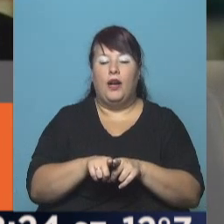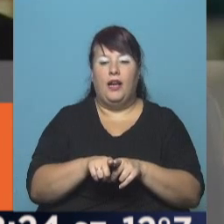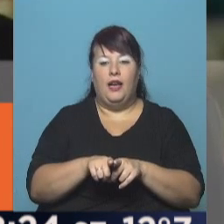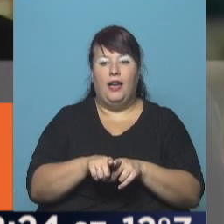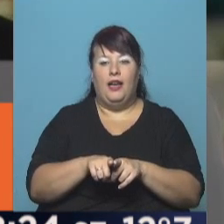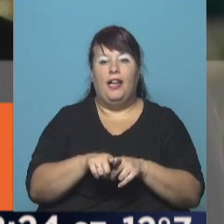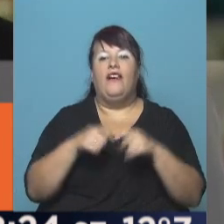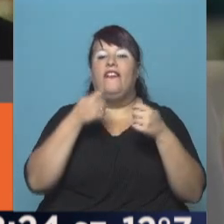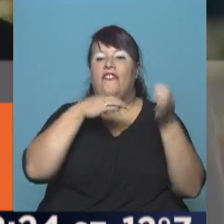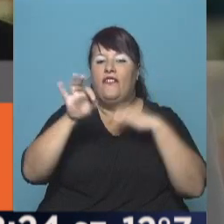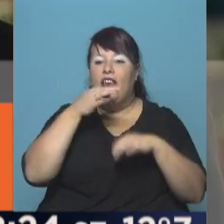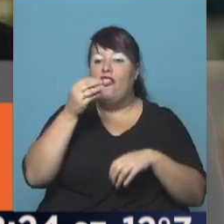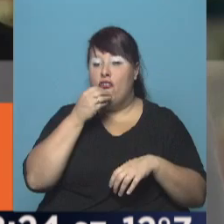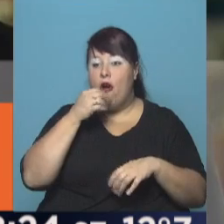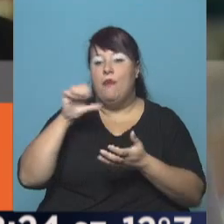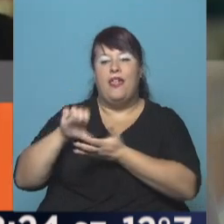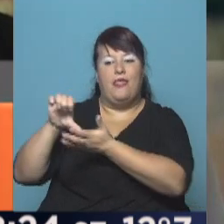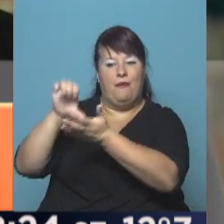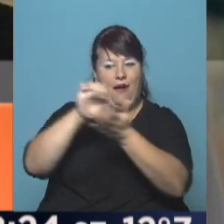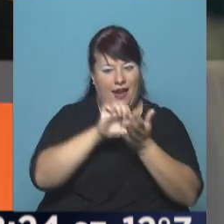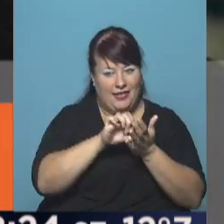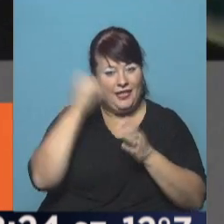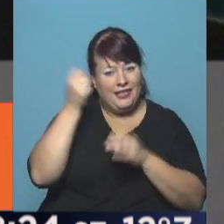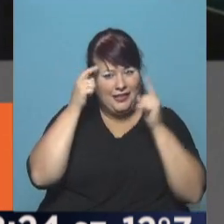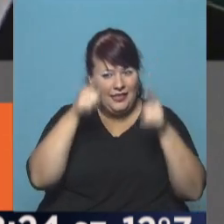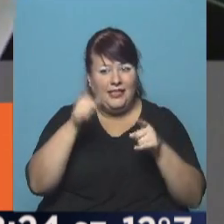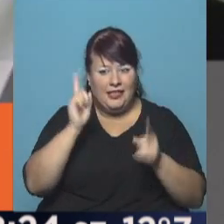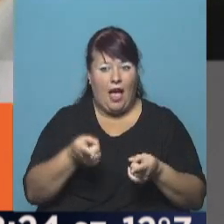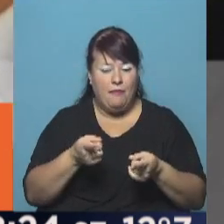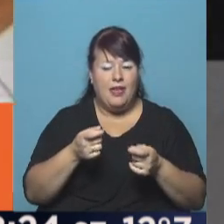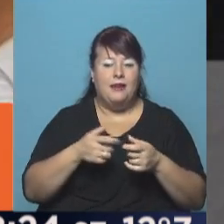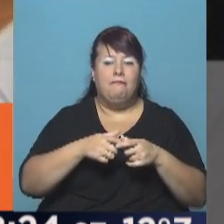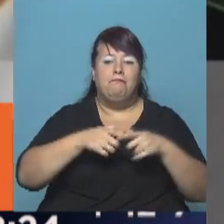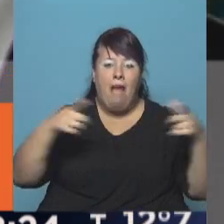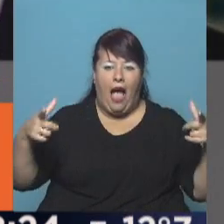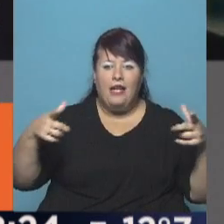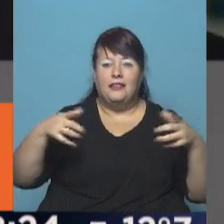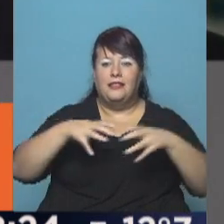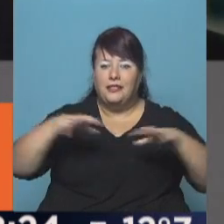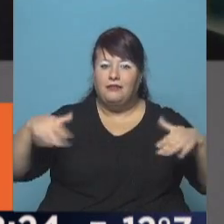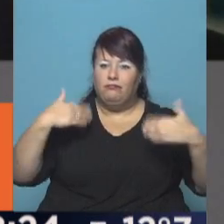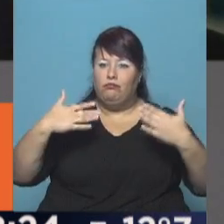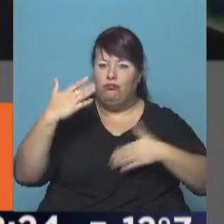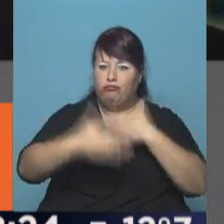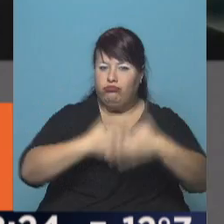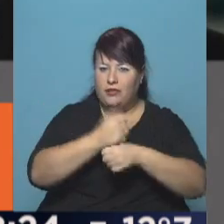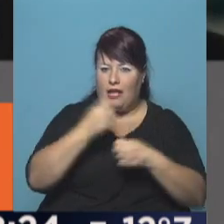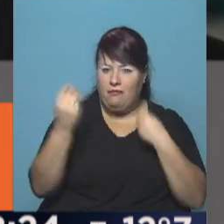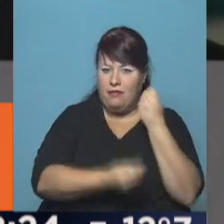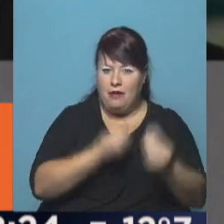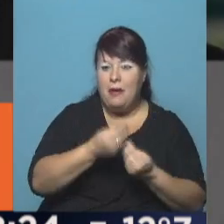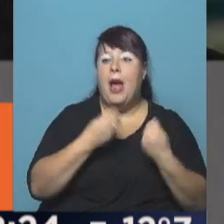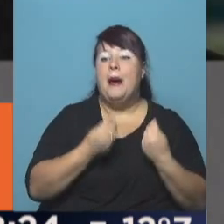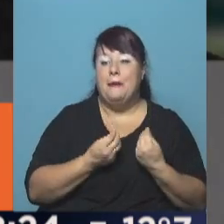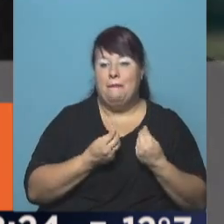el proveedor de alimentos de muchos países. Y el objetivo es incrementar nuestra capacidad laboral para